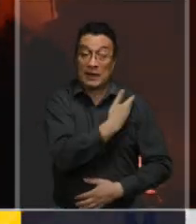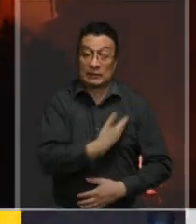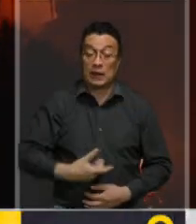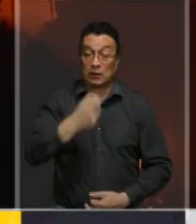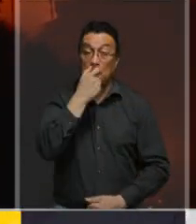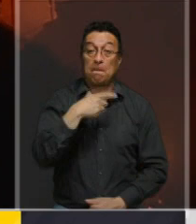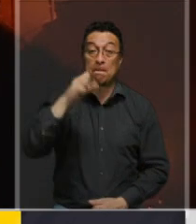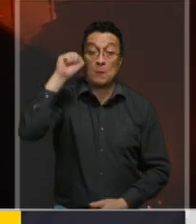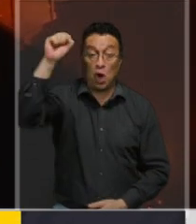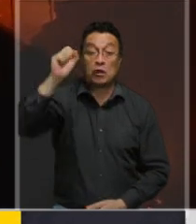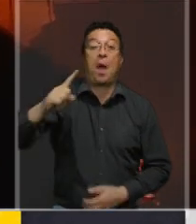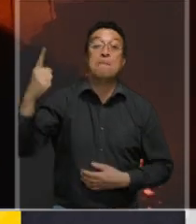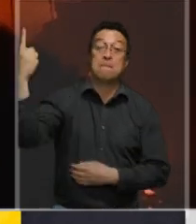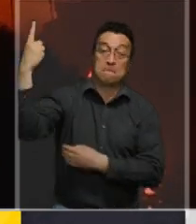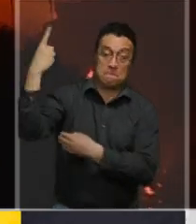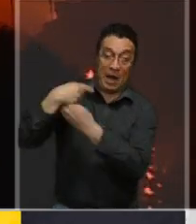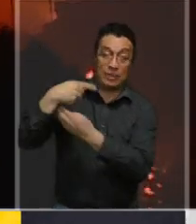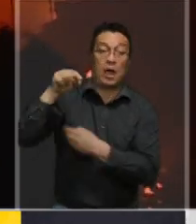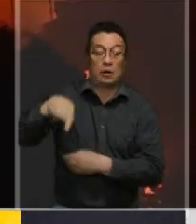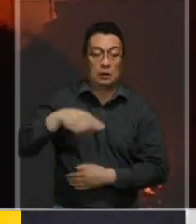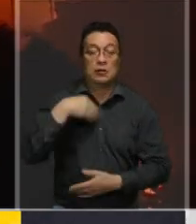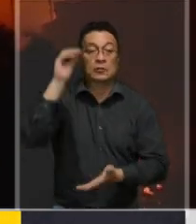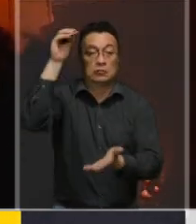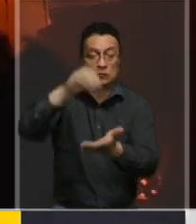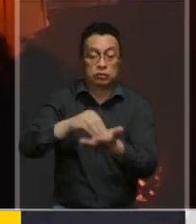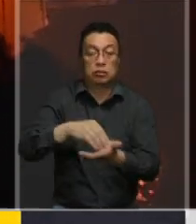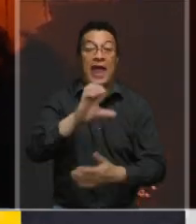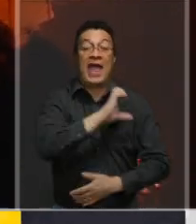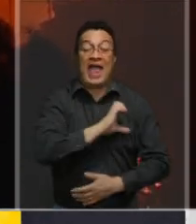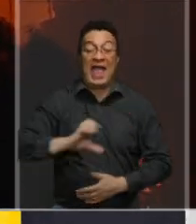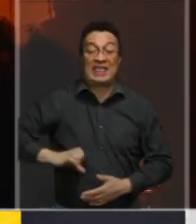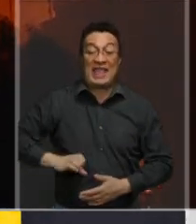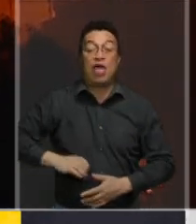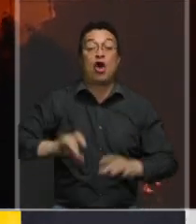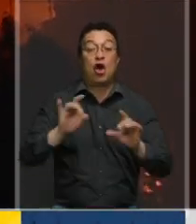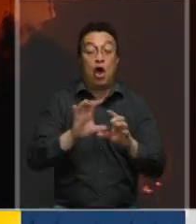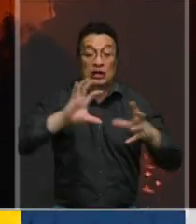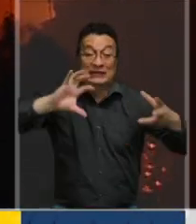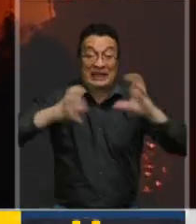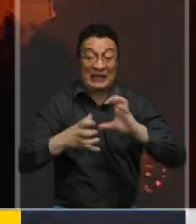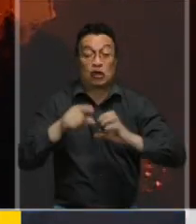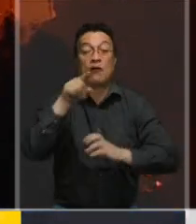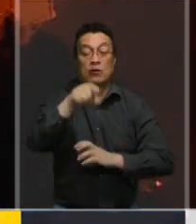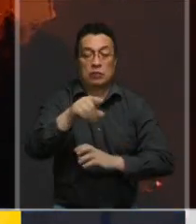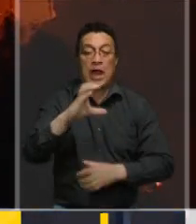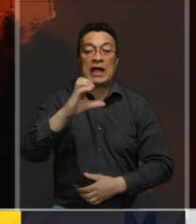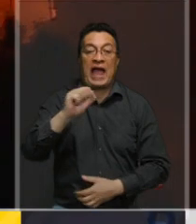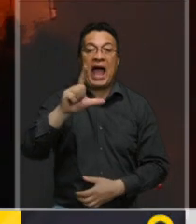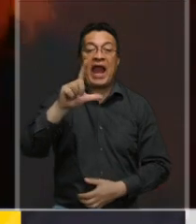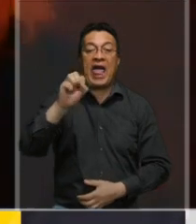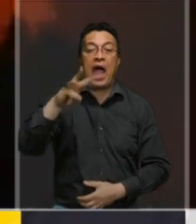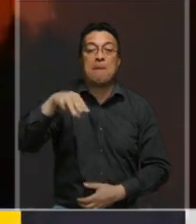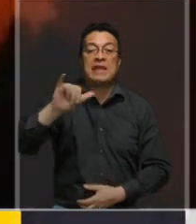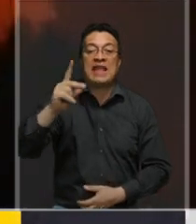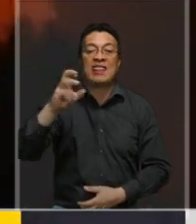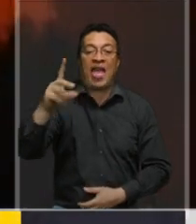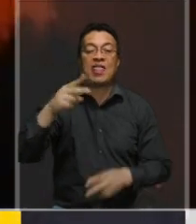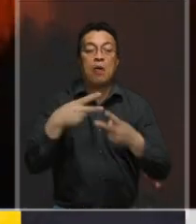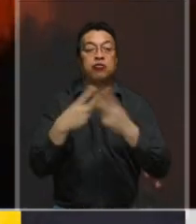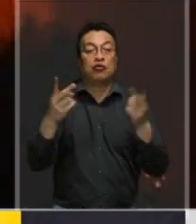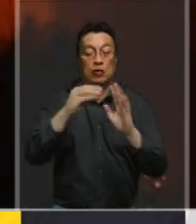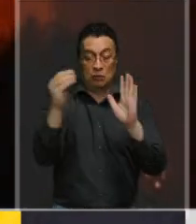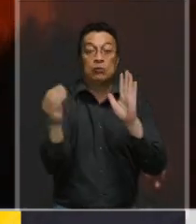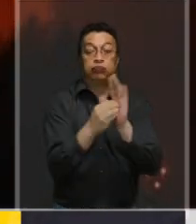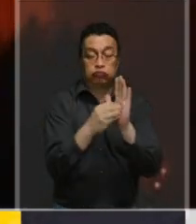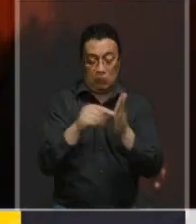ha instruido declarar estado de excepción constitucional de catástrofe por calamidad pública. El decreto se